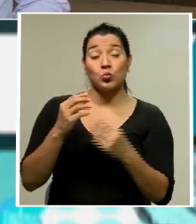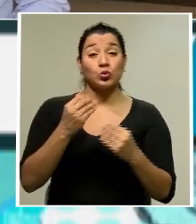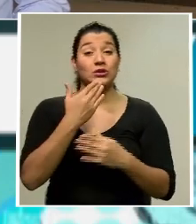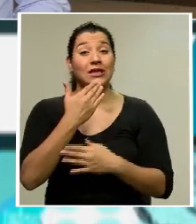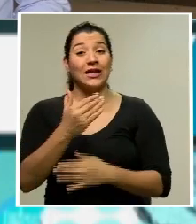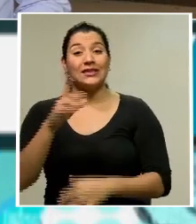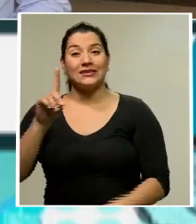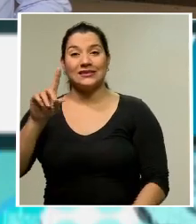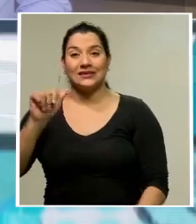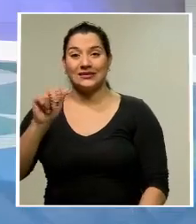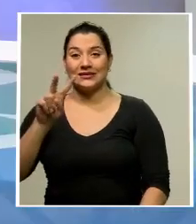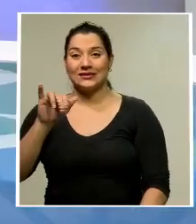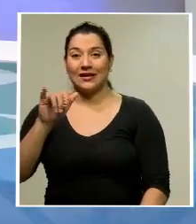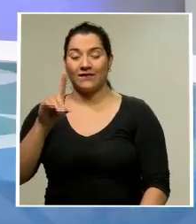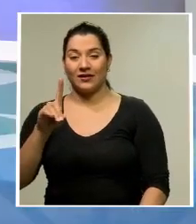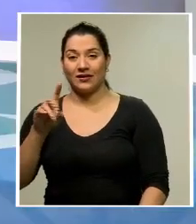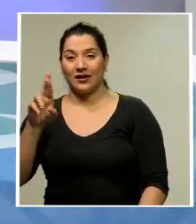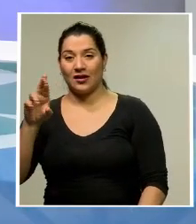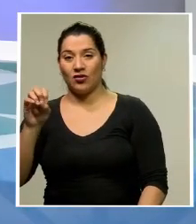David Roversi.